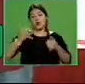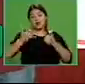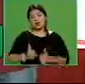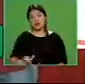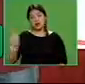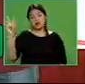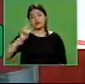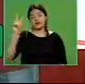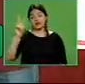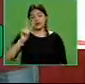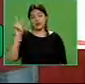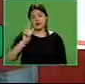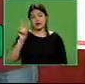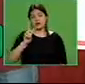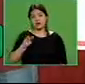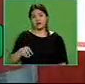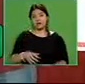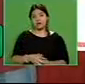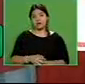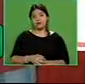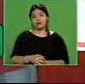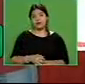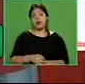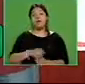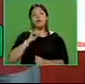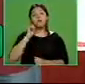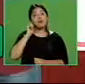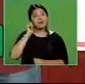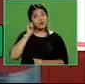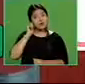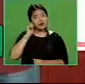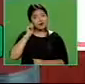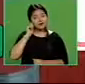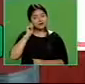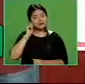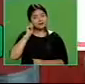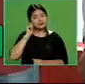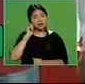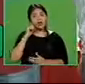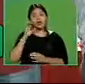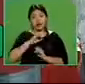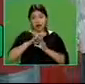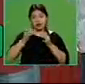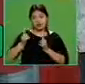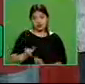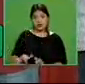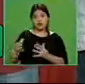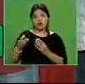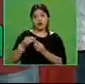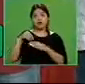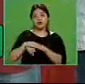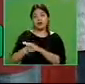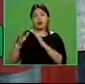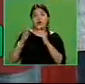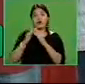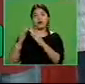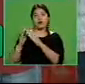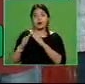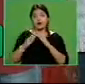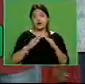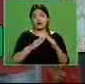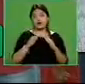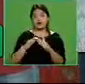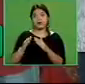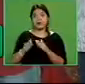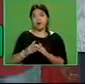Hijas de Venezuela es para las mujeres y sus hijos en los hogares donde están